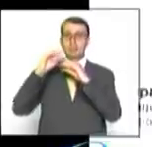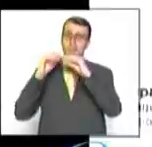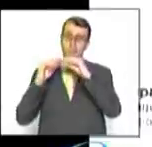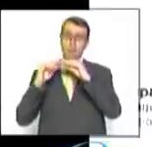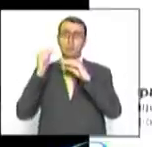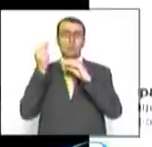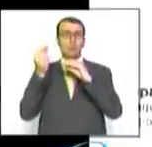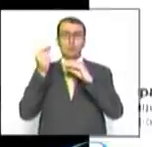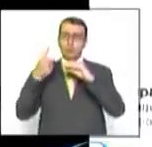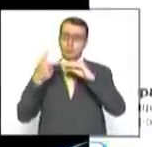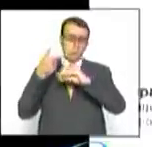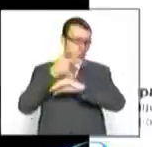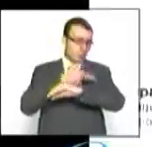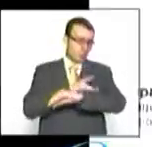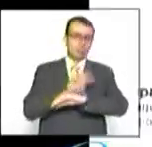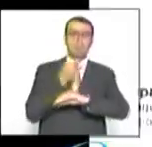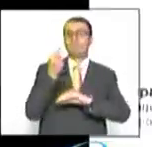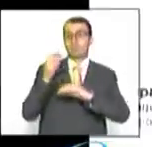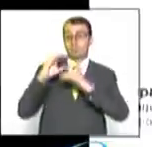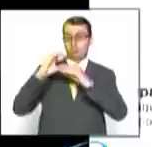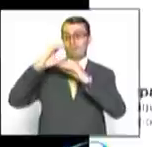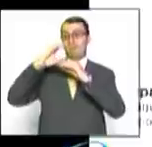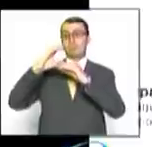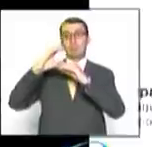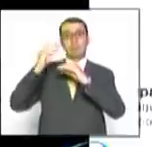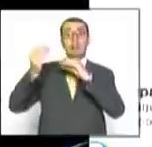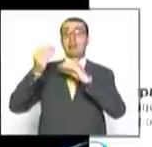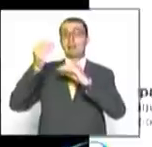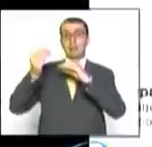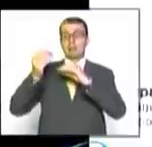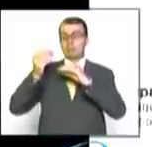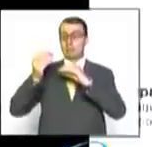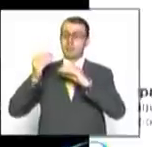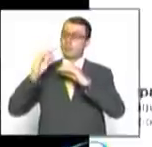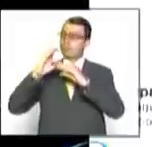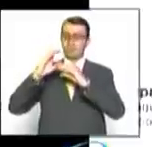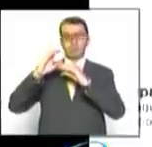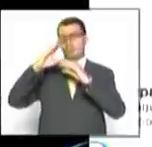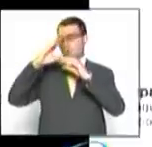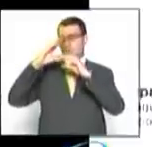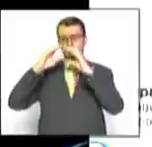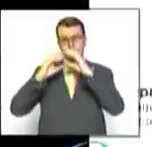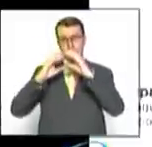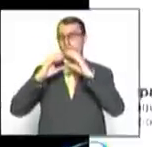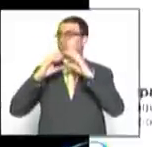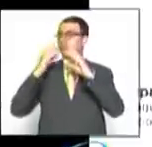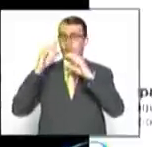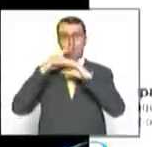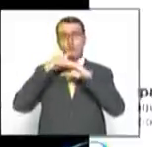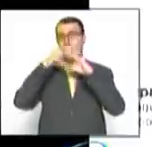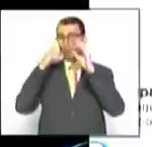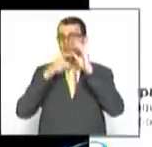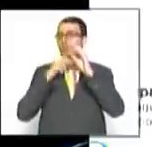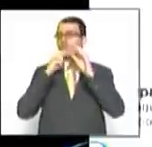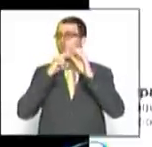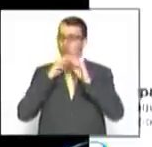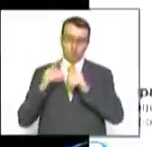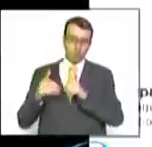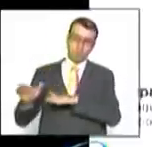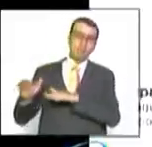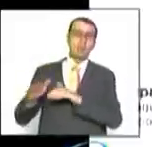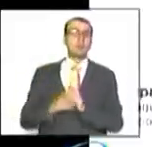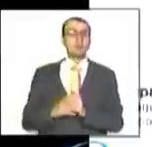una articulación, tendríamos que sacar muchísimo volumen de sangre de un paciente. Lo importante es que es autólogo, es de